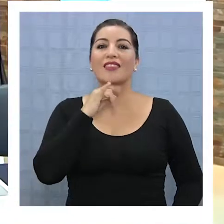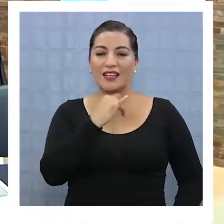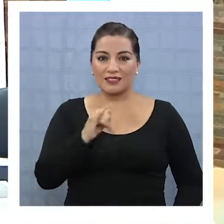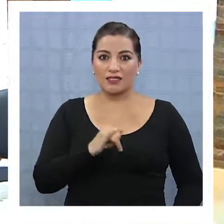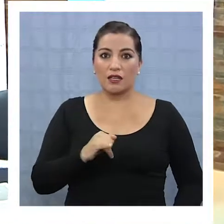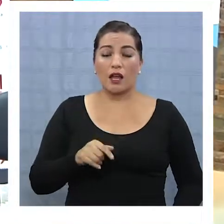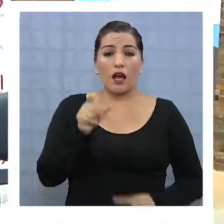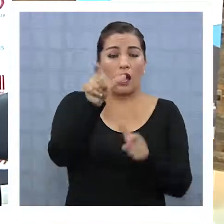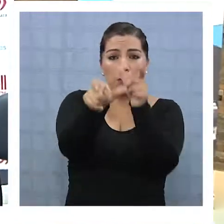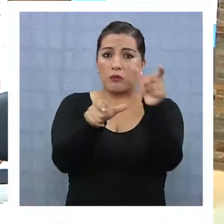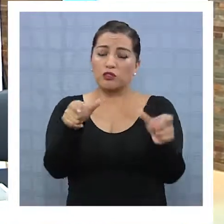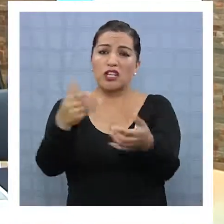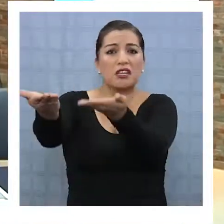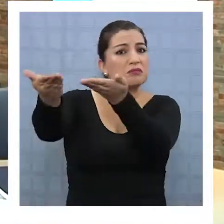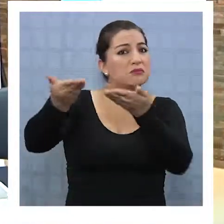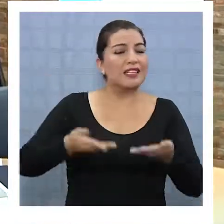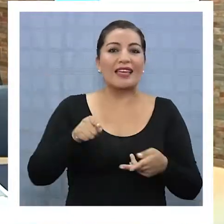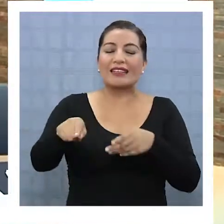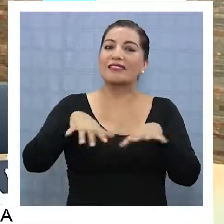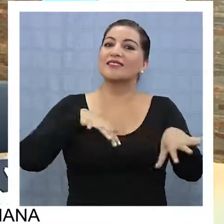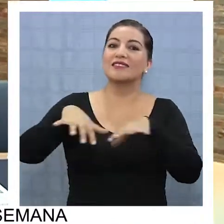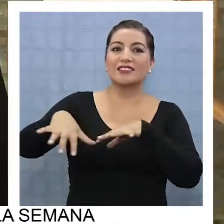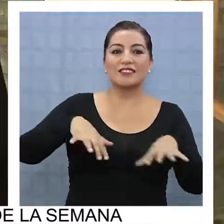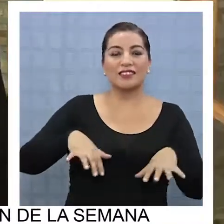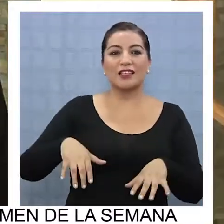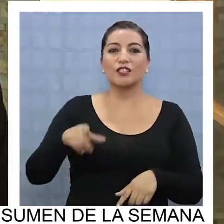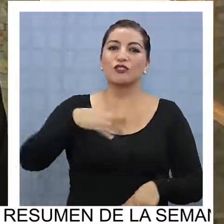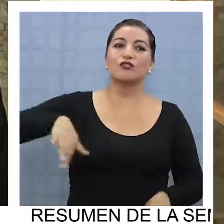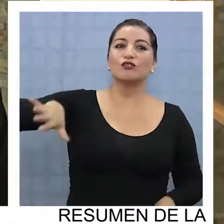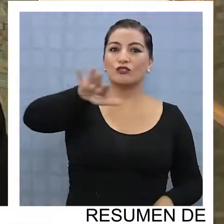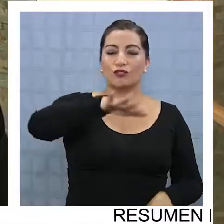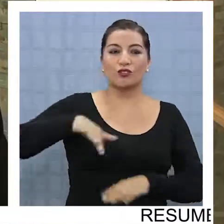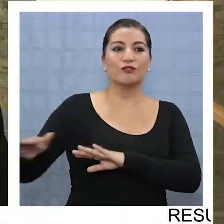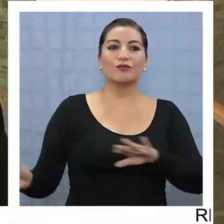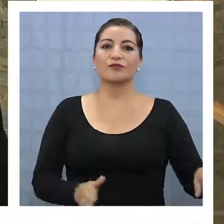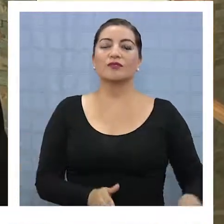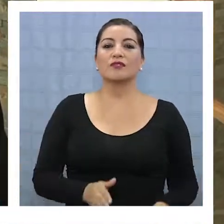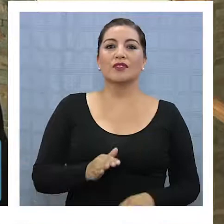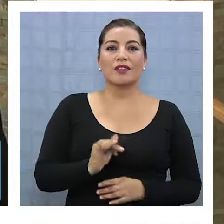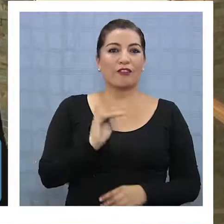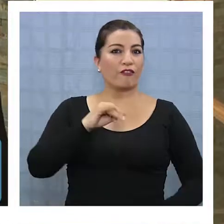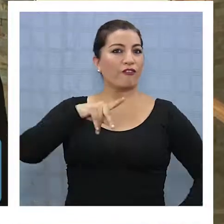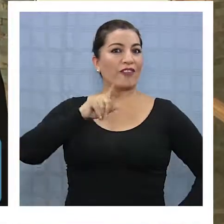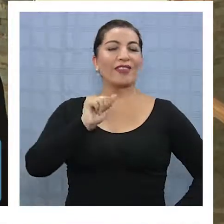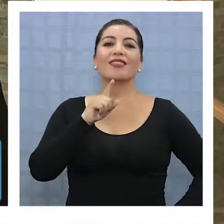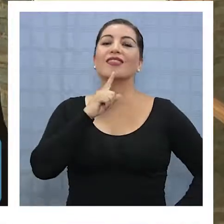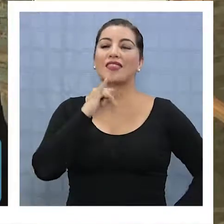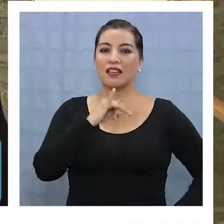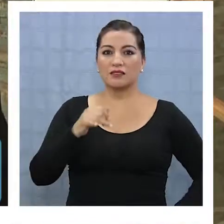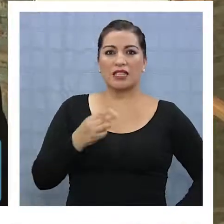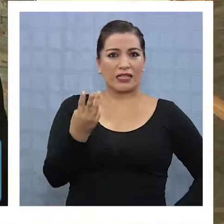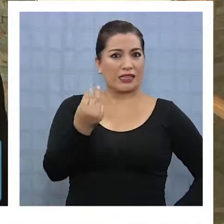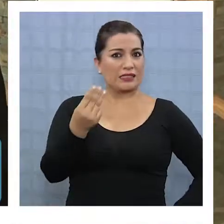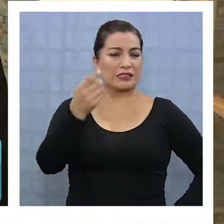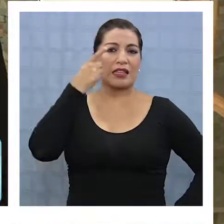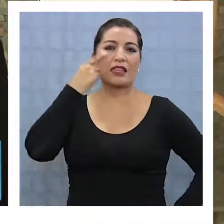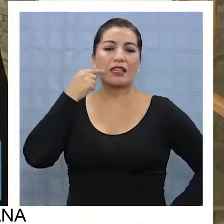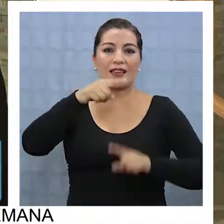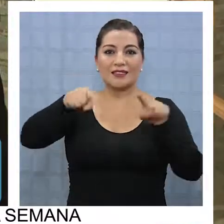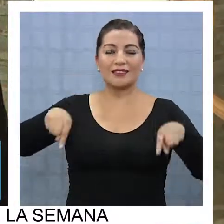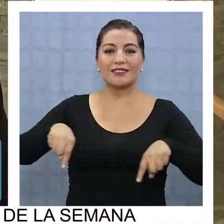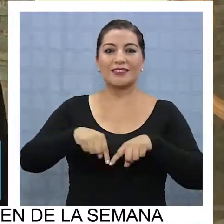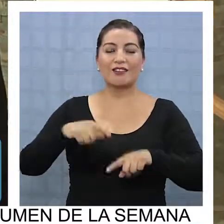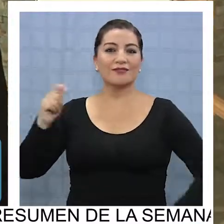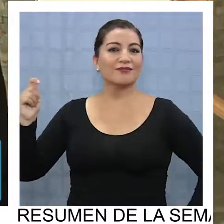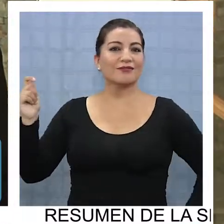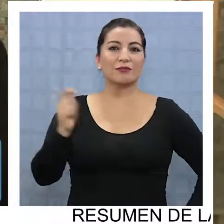a toda la comunidad, recordemos que este evento involucra a toda la región. Ahora colocamos a disposición del FINDAT por 13 días el Salón Tarapacá en